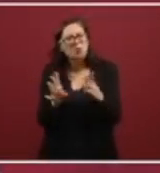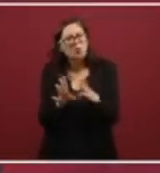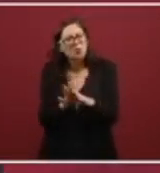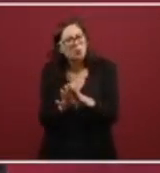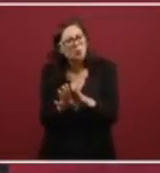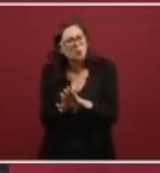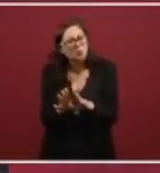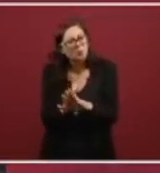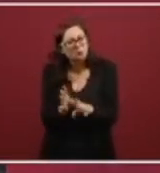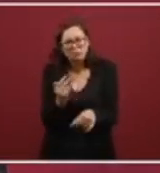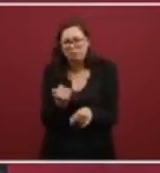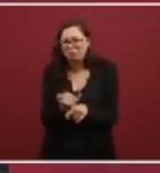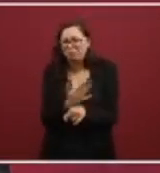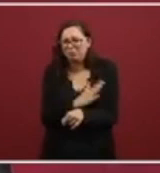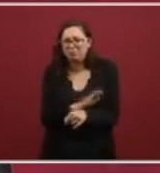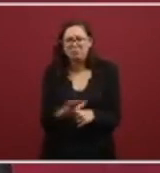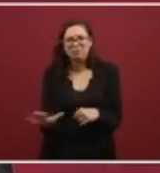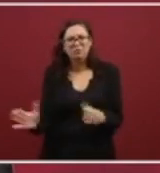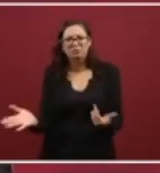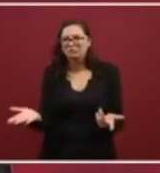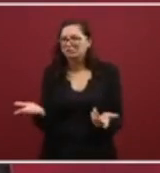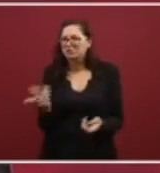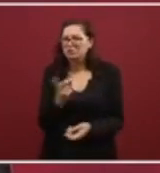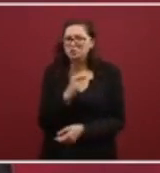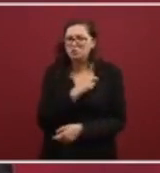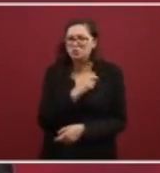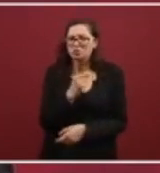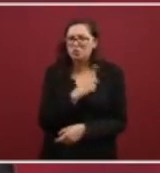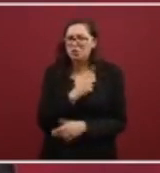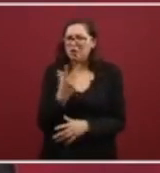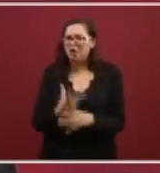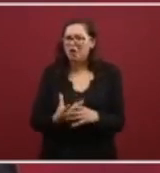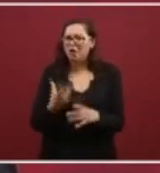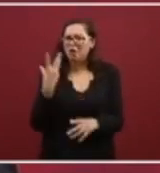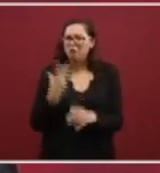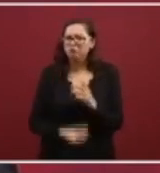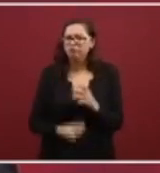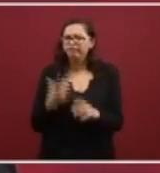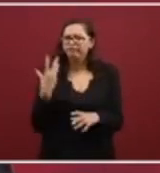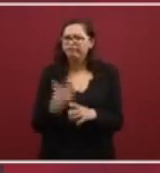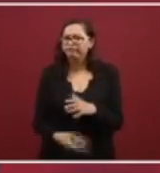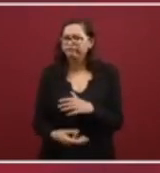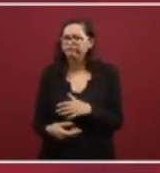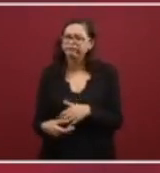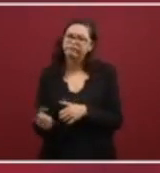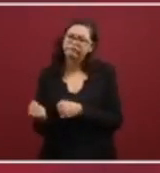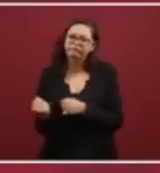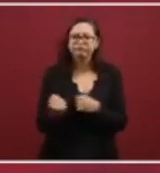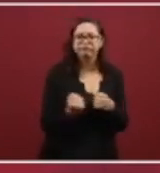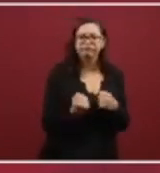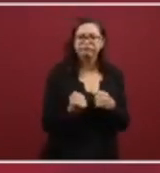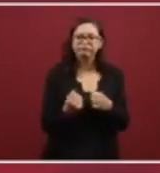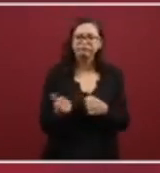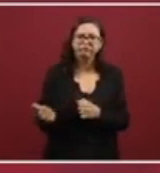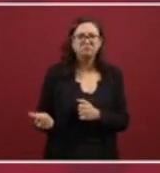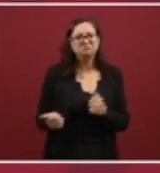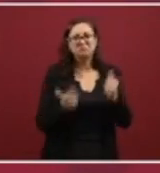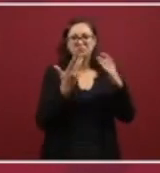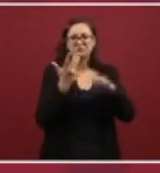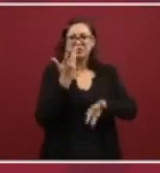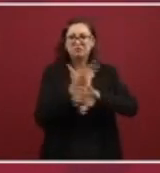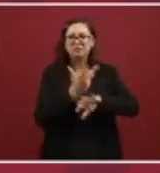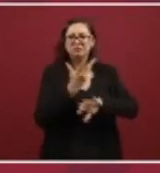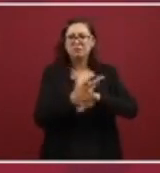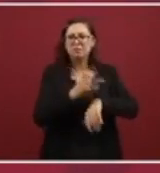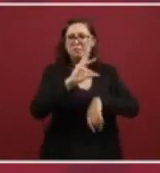estén tantos niños no acompañados siendo utilizados para ir a Estados Unidos y sacar un permiso